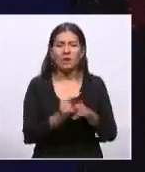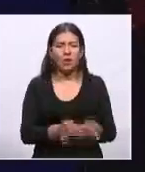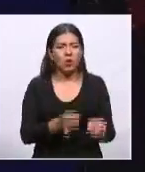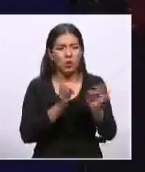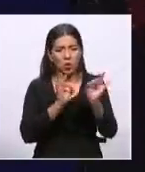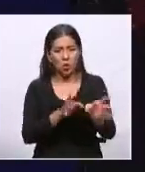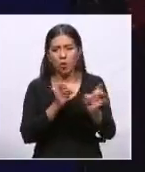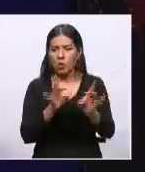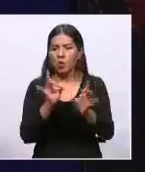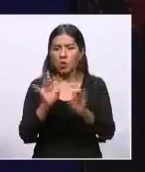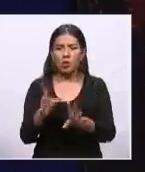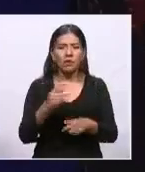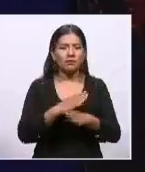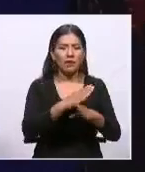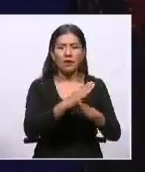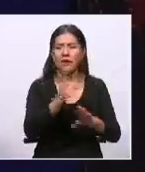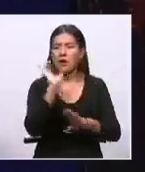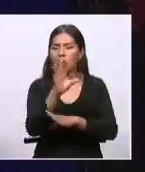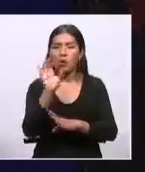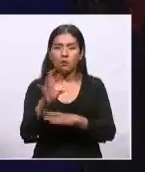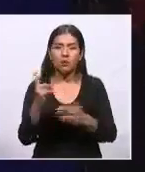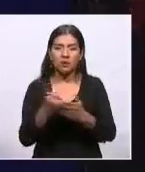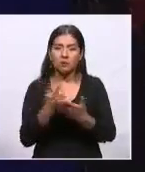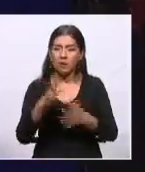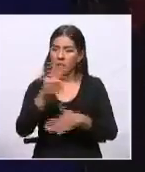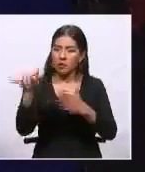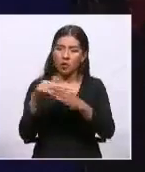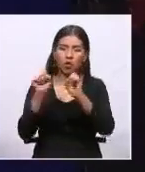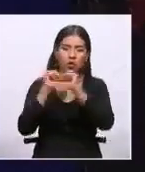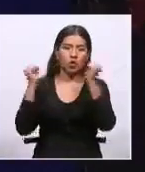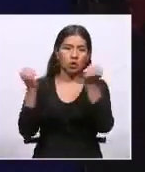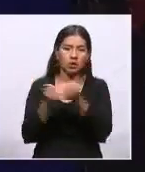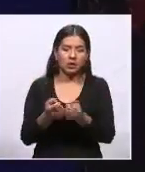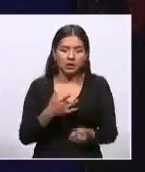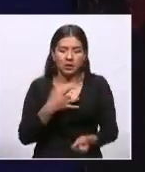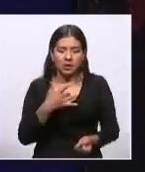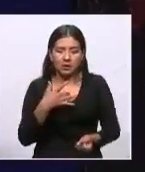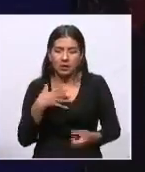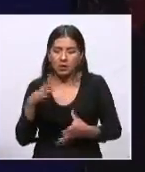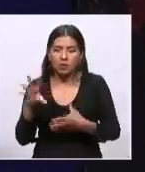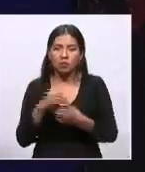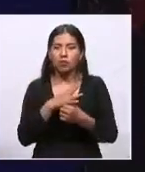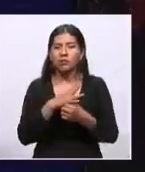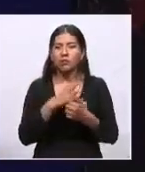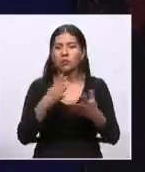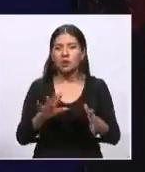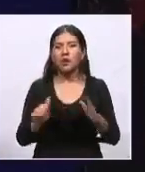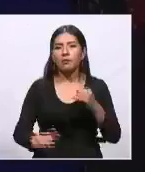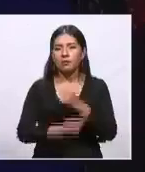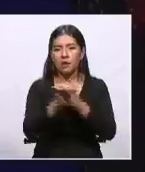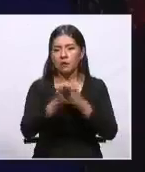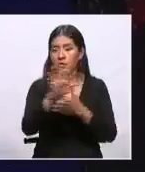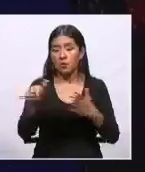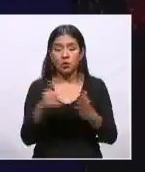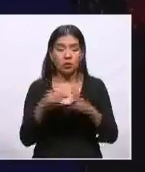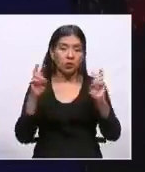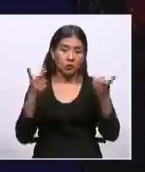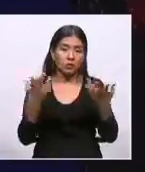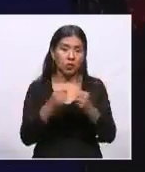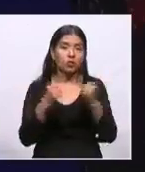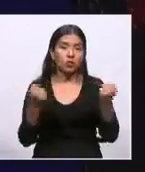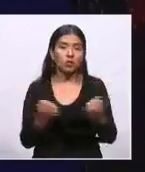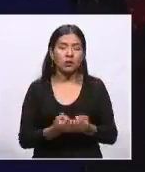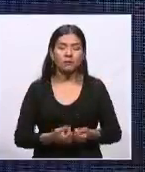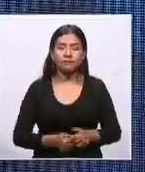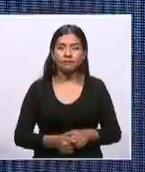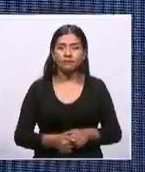se va incrementando, el que va penetrando en la sociedad y pone en riesgo absolutamente todo el tejido social, Iván. A